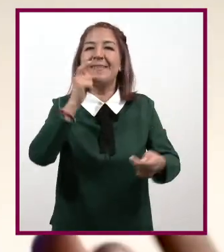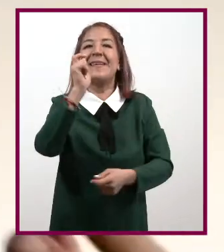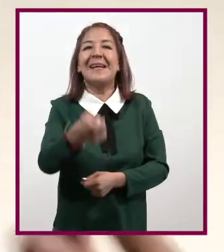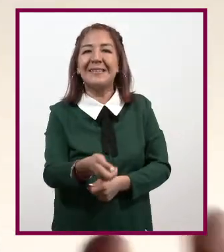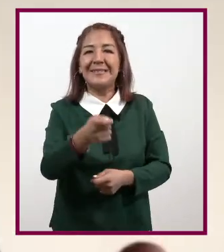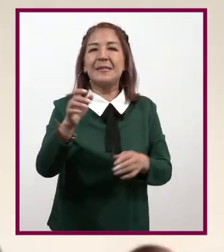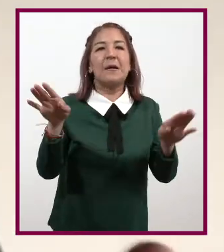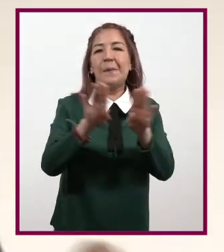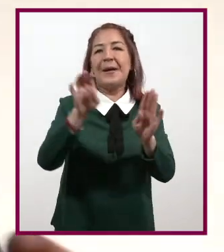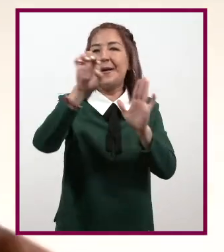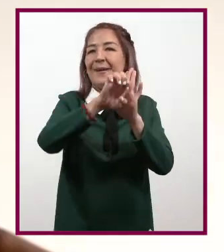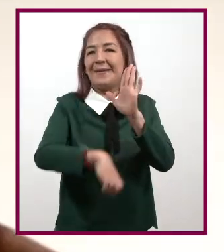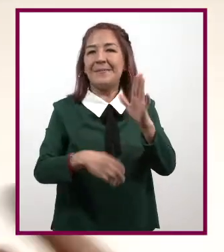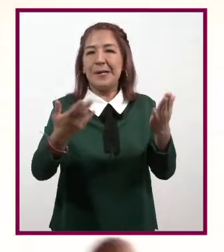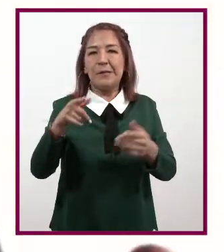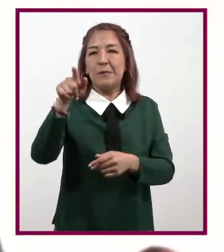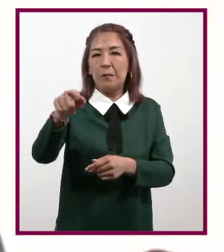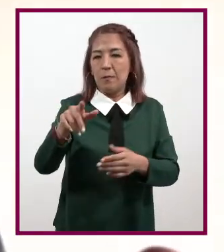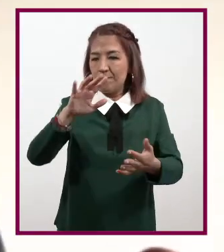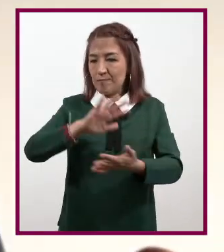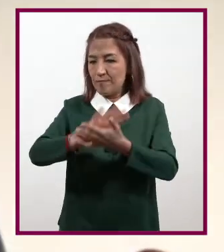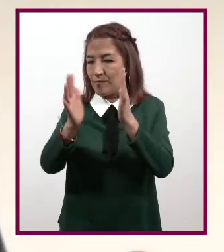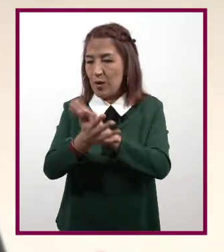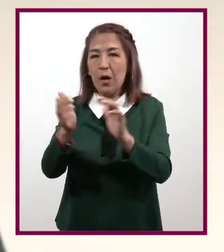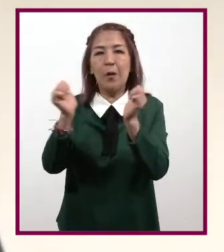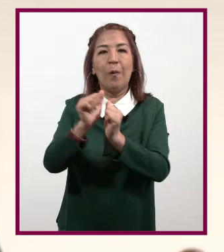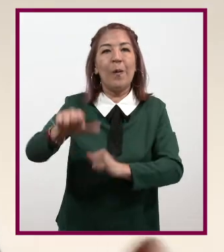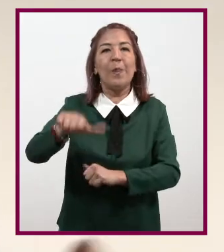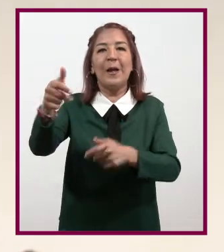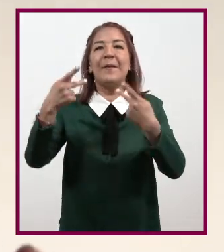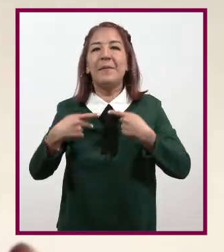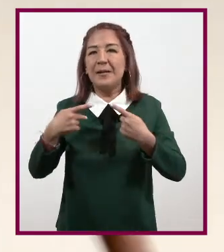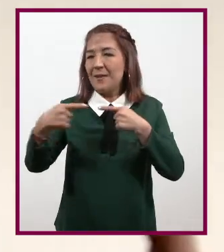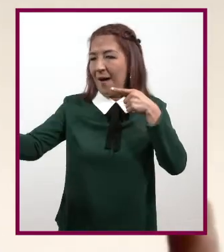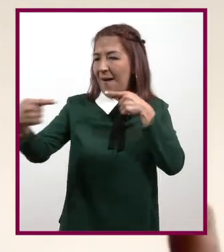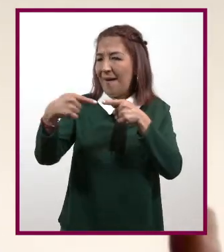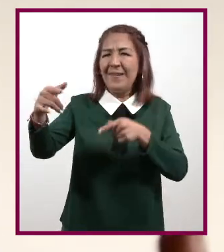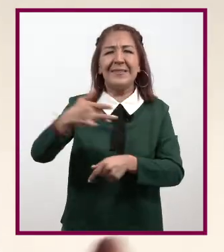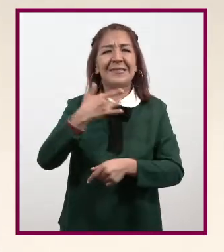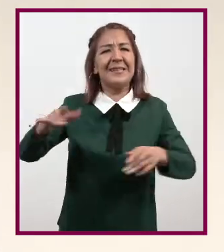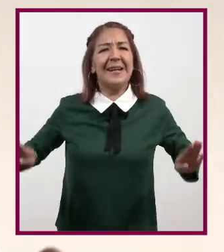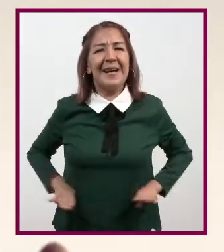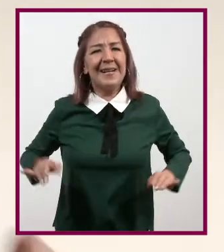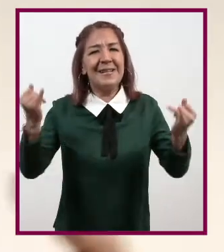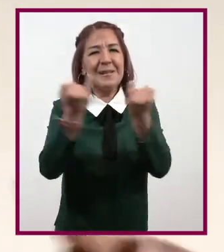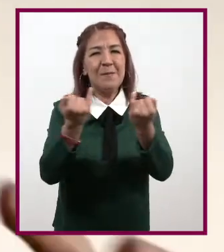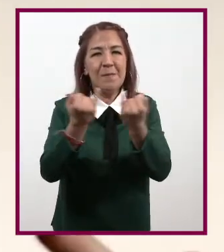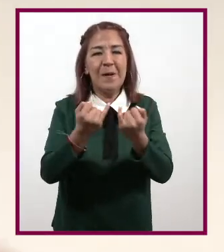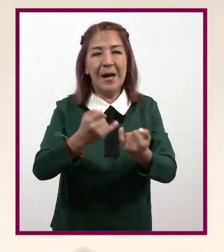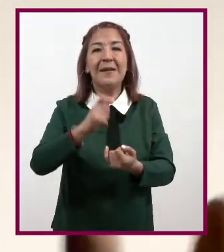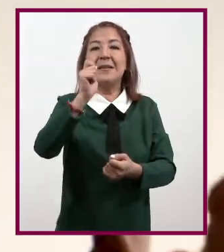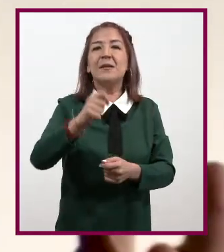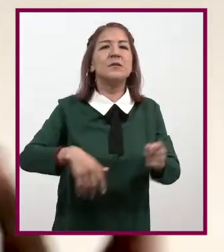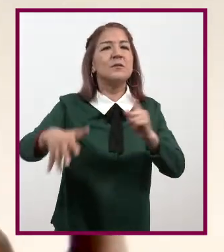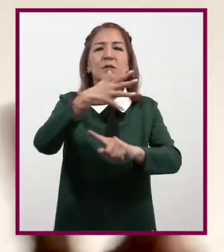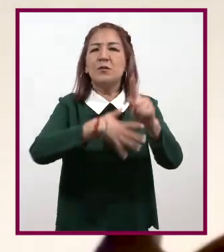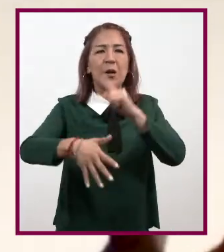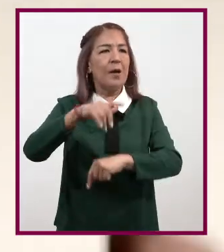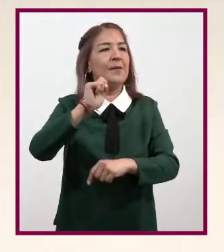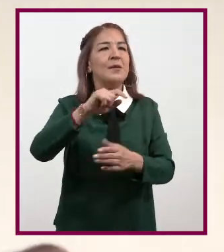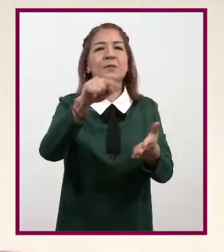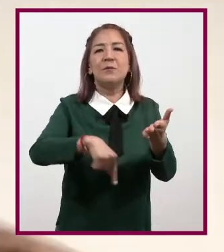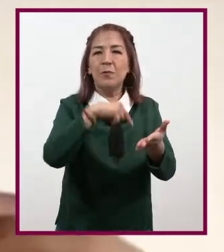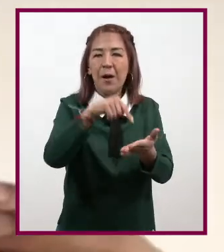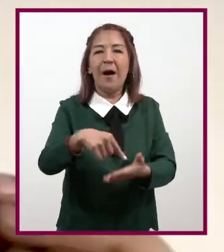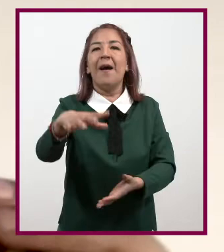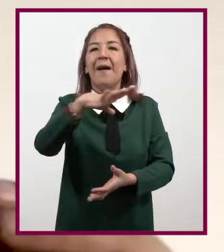cómo encuentras una complicidad con alguien. Entonces, yo considero que los sistemas, en todos los